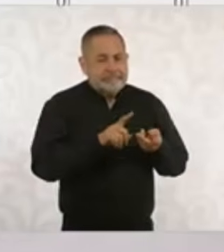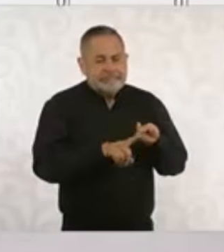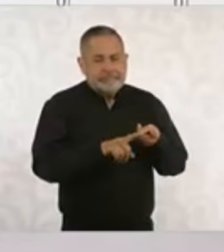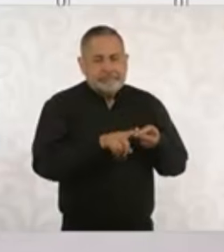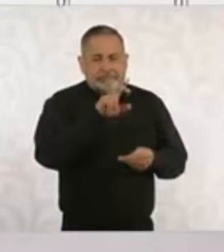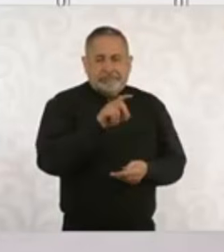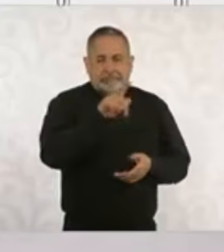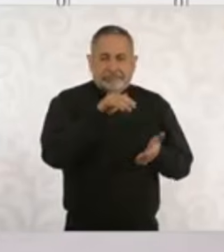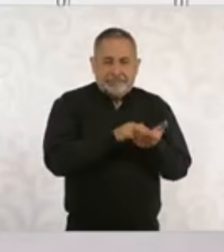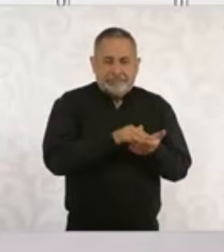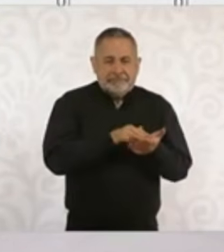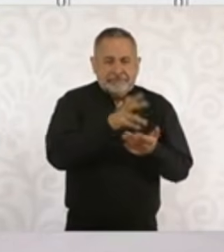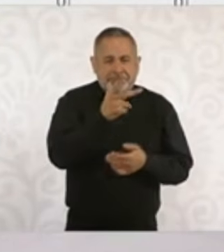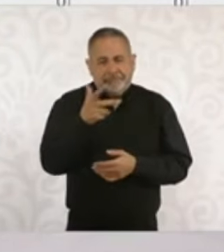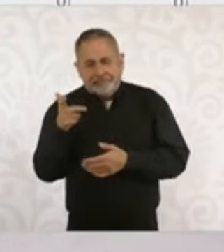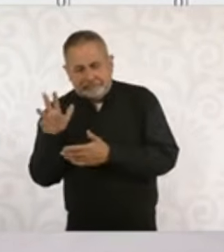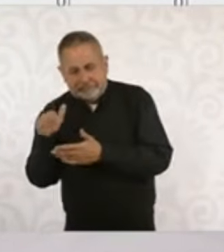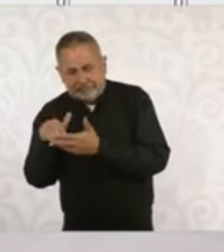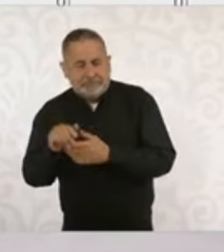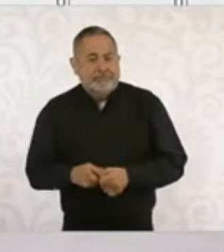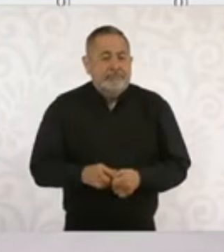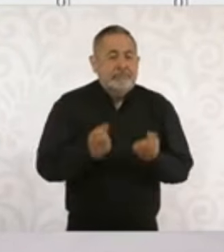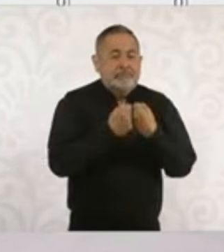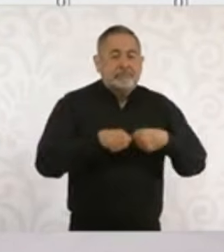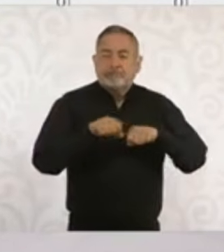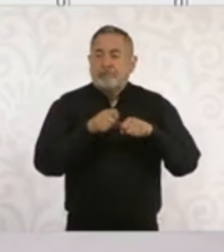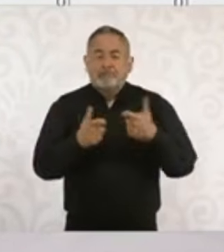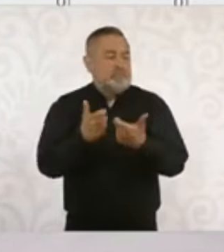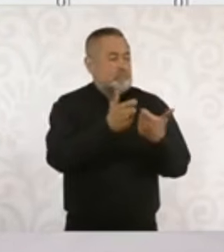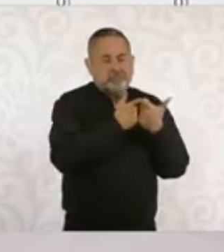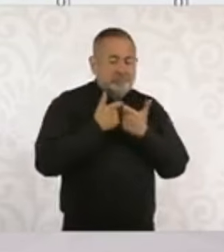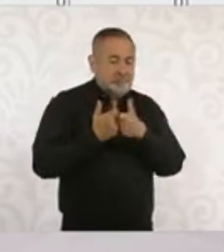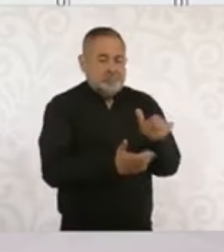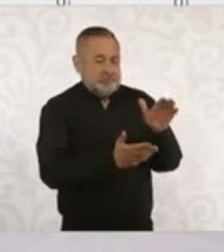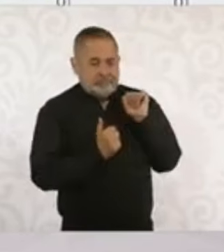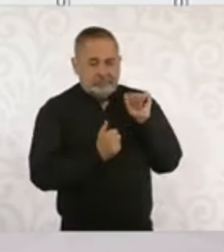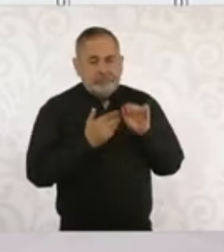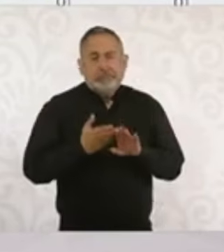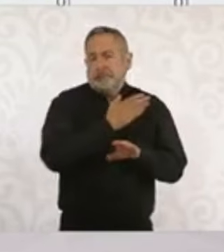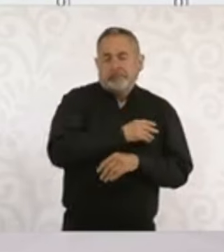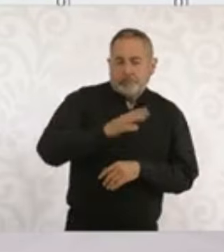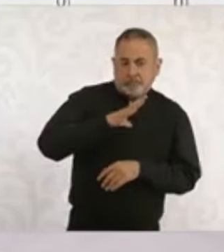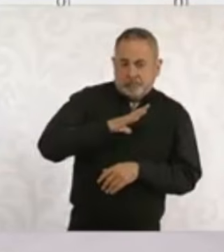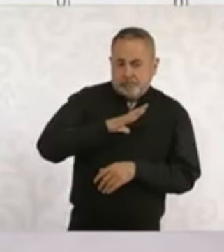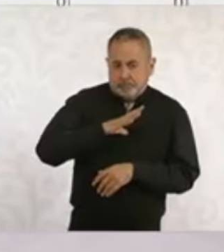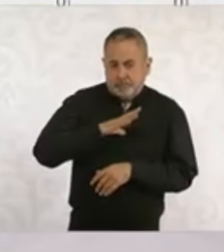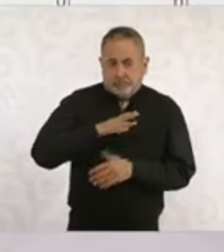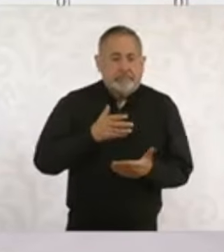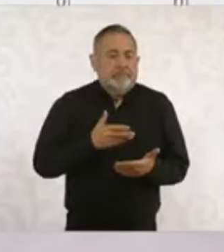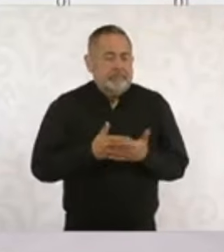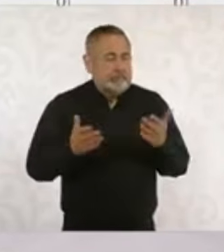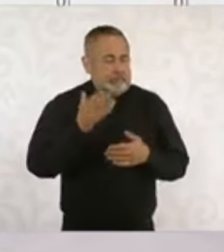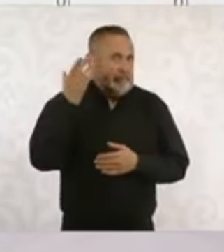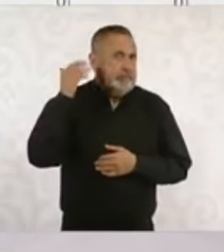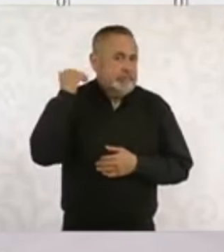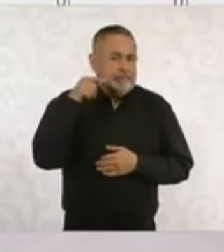37,000, 17,000. Seguro colectivo del retiro, porque antes no tenían. Porque antes